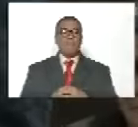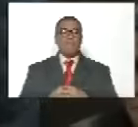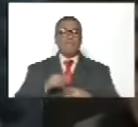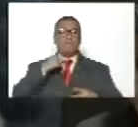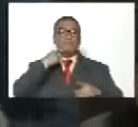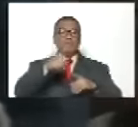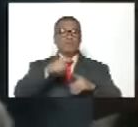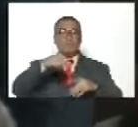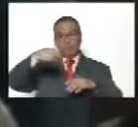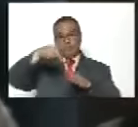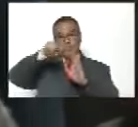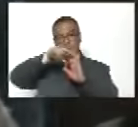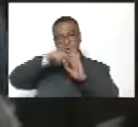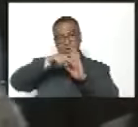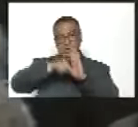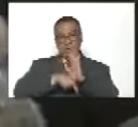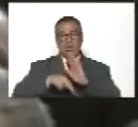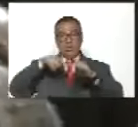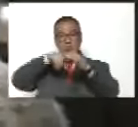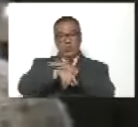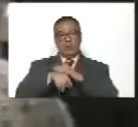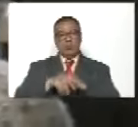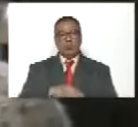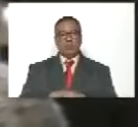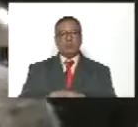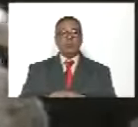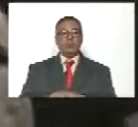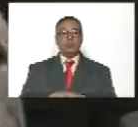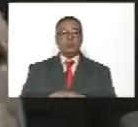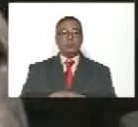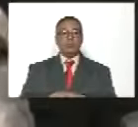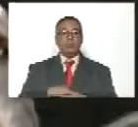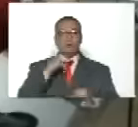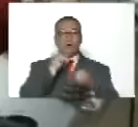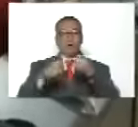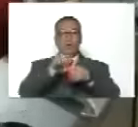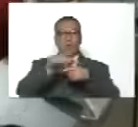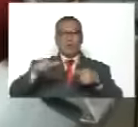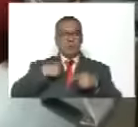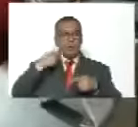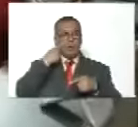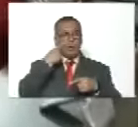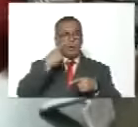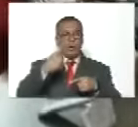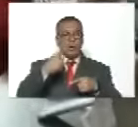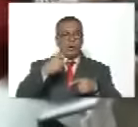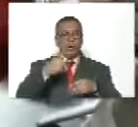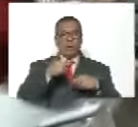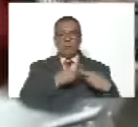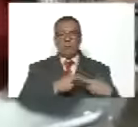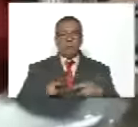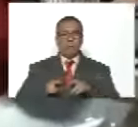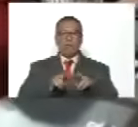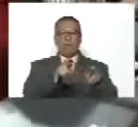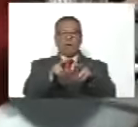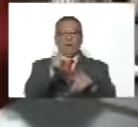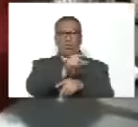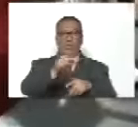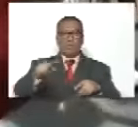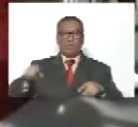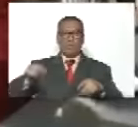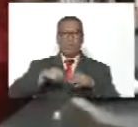violación de sus normativas internas. Durante la última semana hemos visto cómo ríos y ríos de